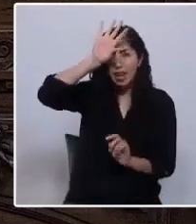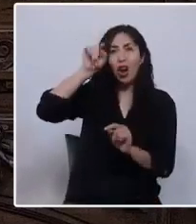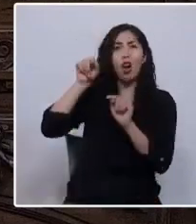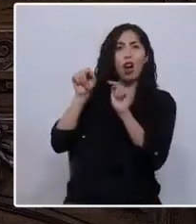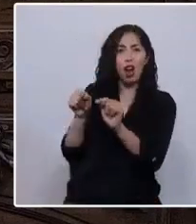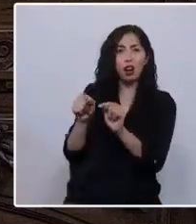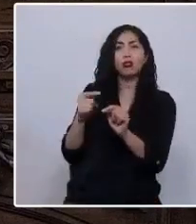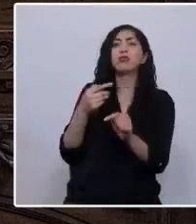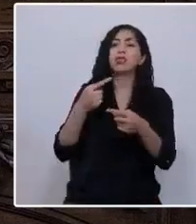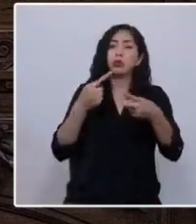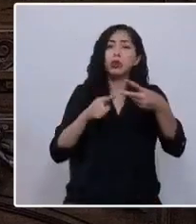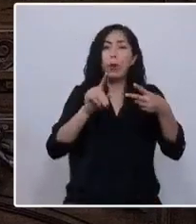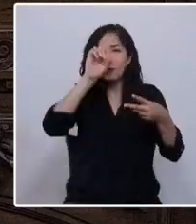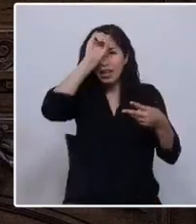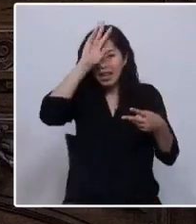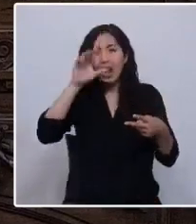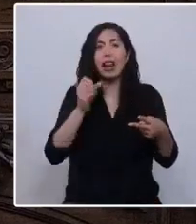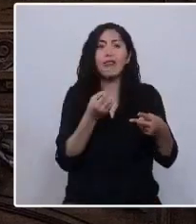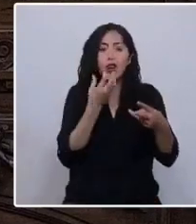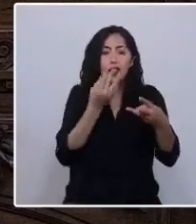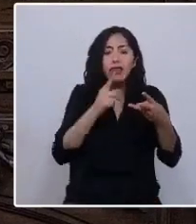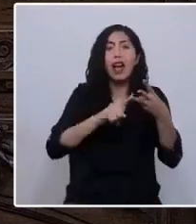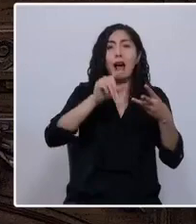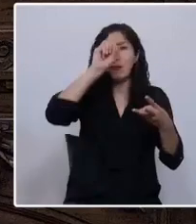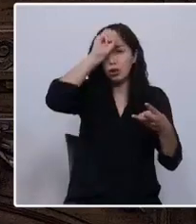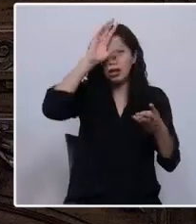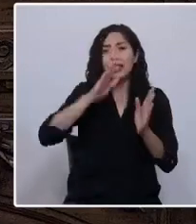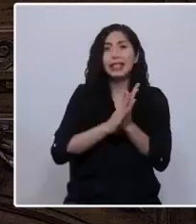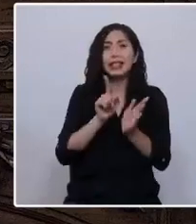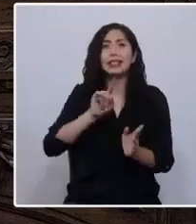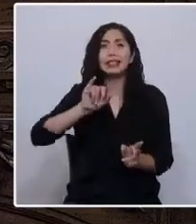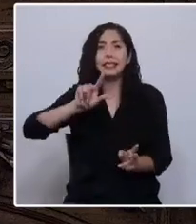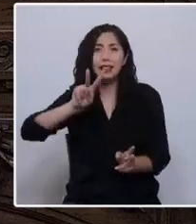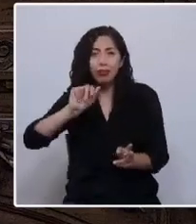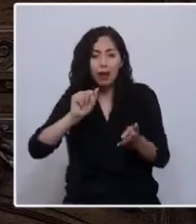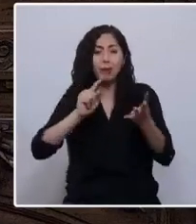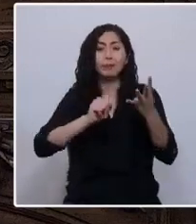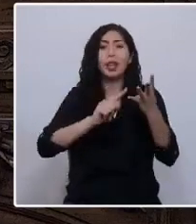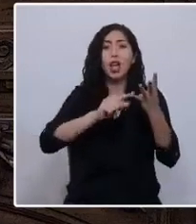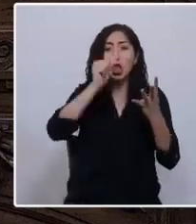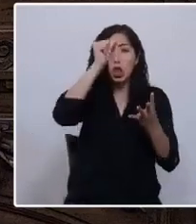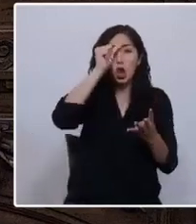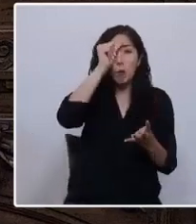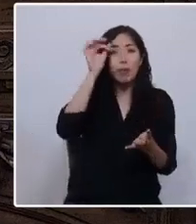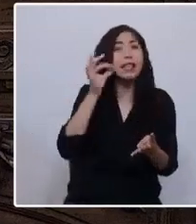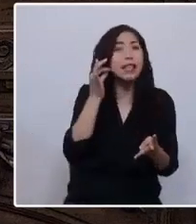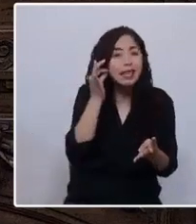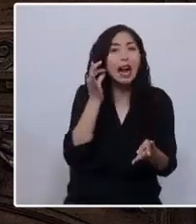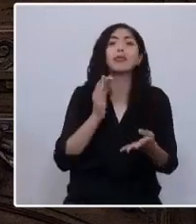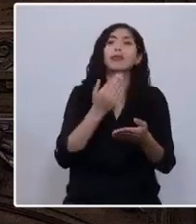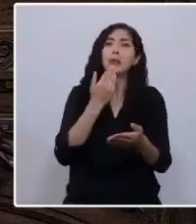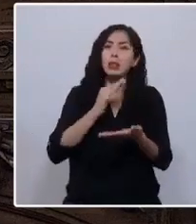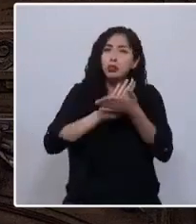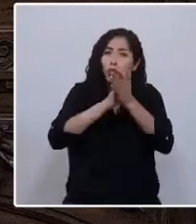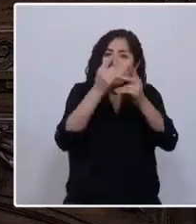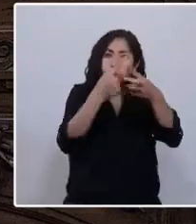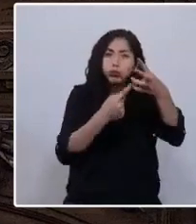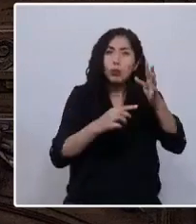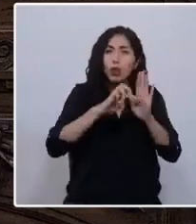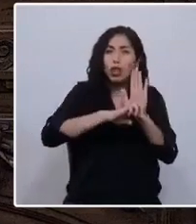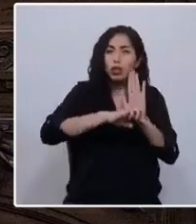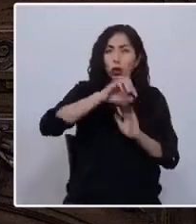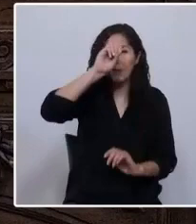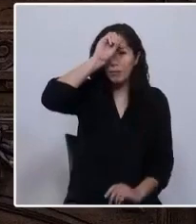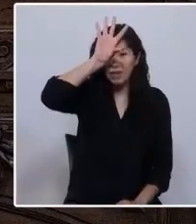minera la florida minera santa silvia minera dominga en el valle del limarí por el paso a la chapetona y el